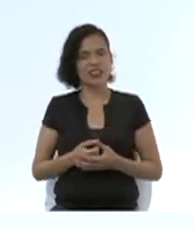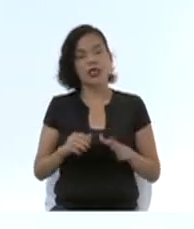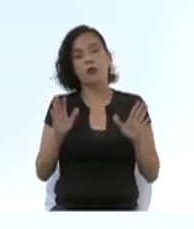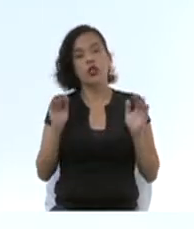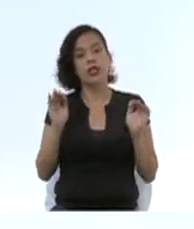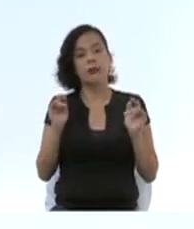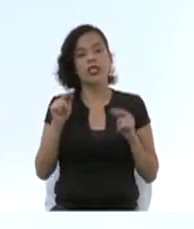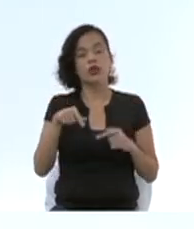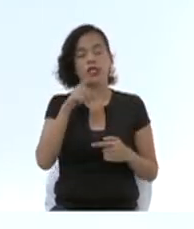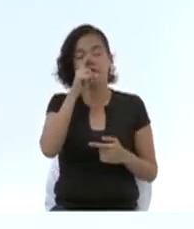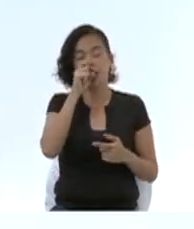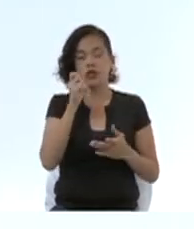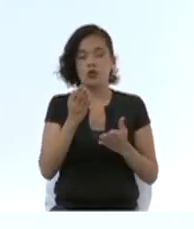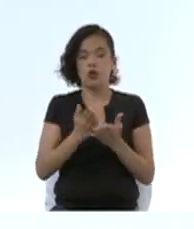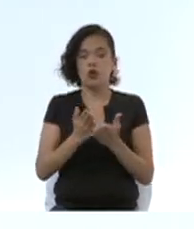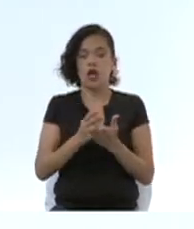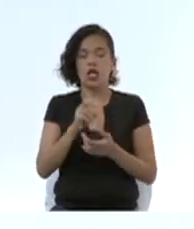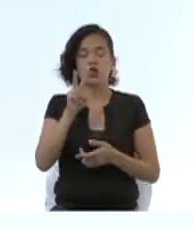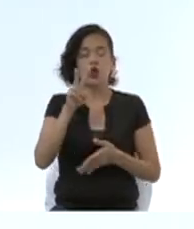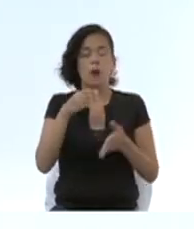despidiendo este año escolar